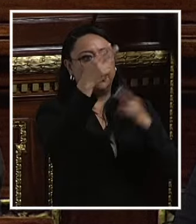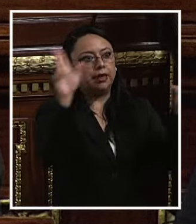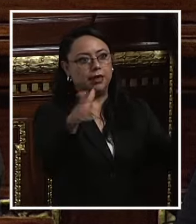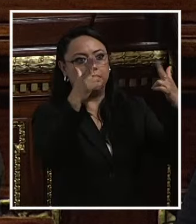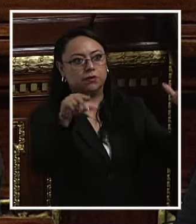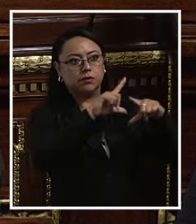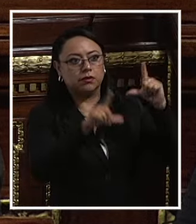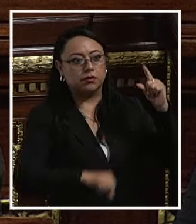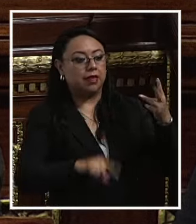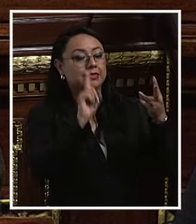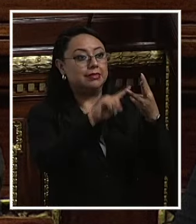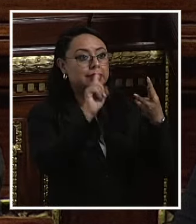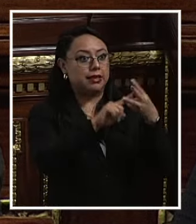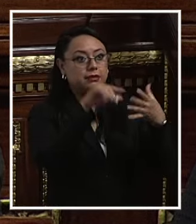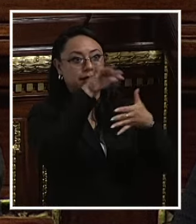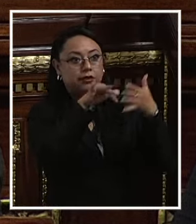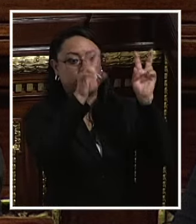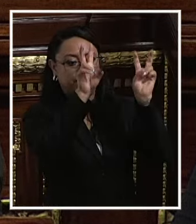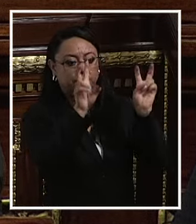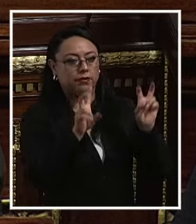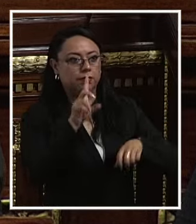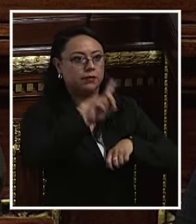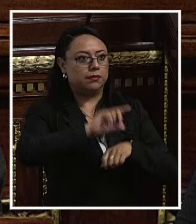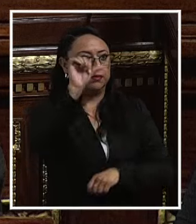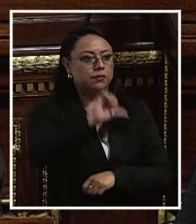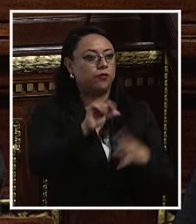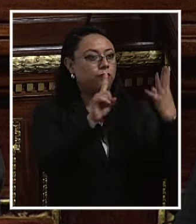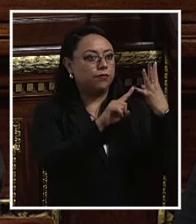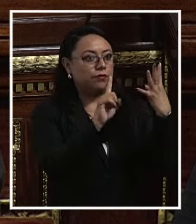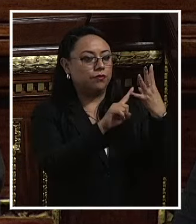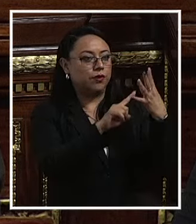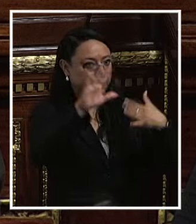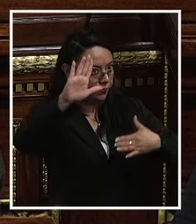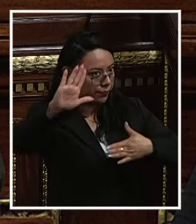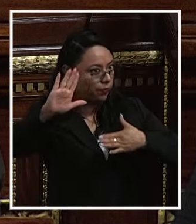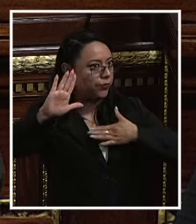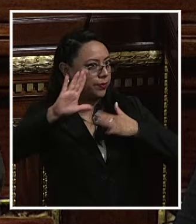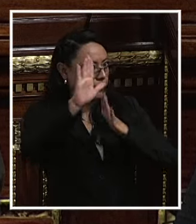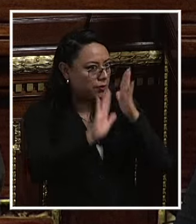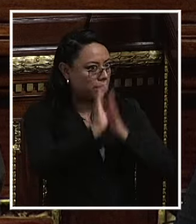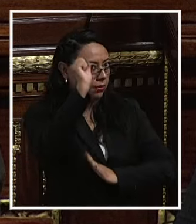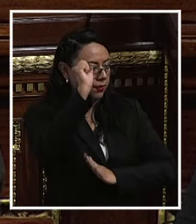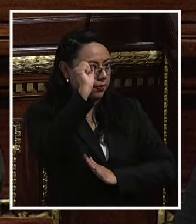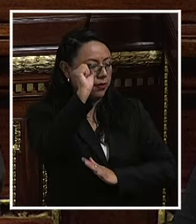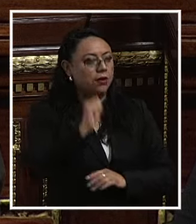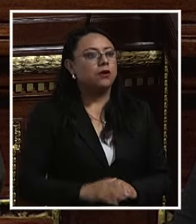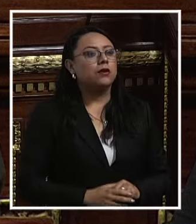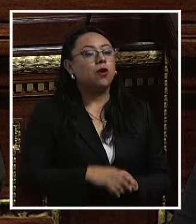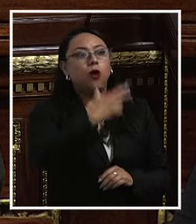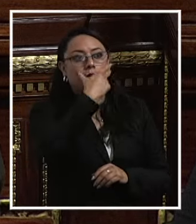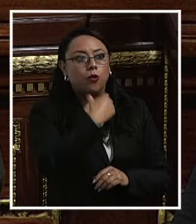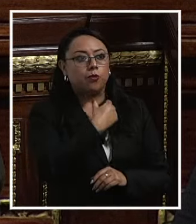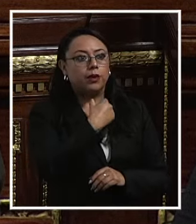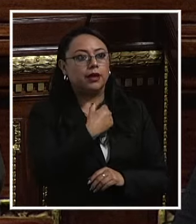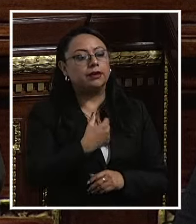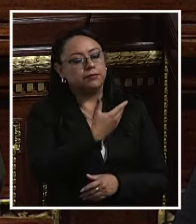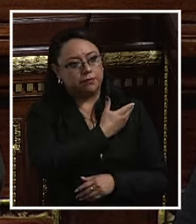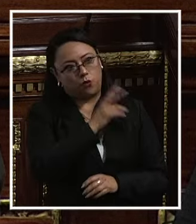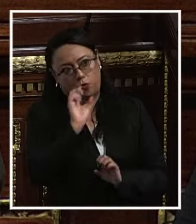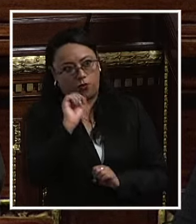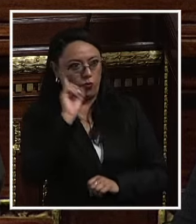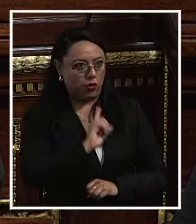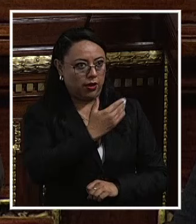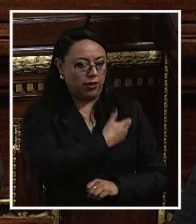3, lectura del orden del día. 4, protesta constitucional de la o el presidente de la mesa